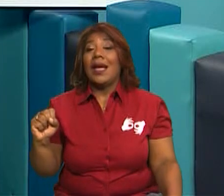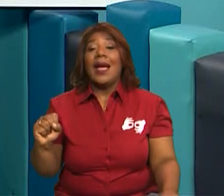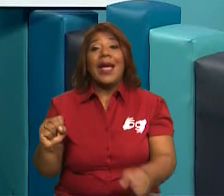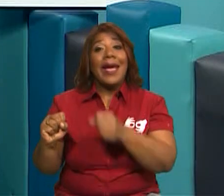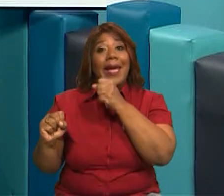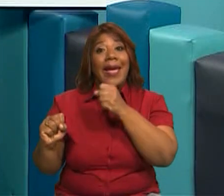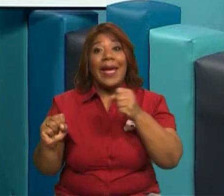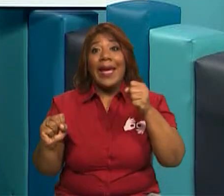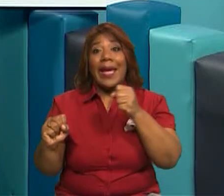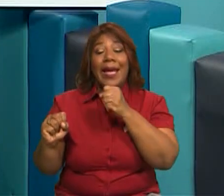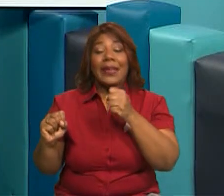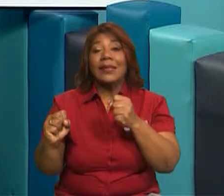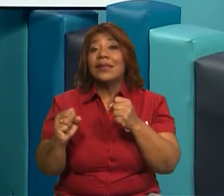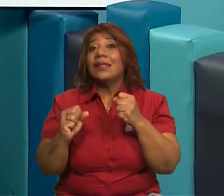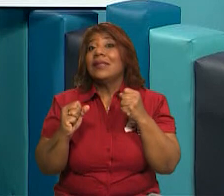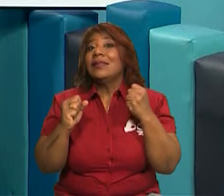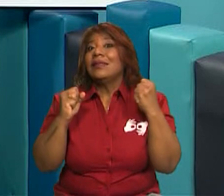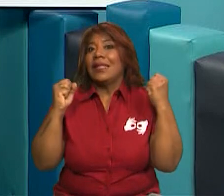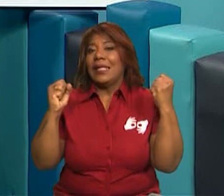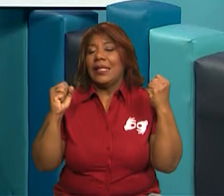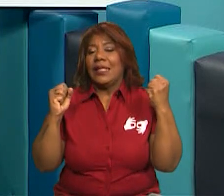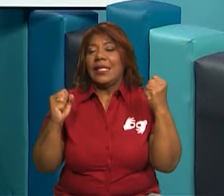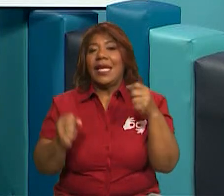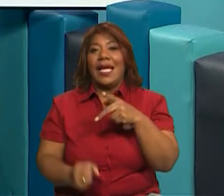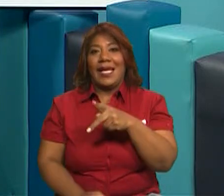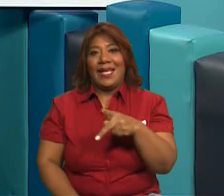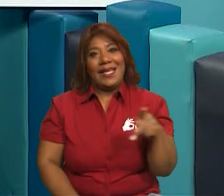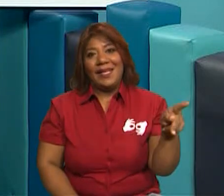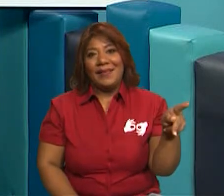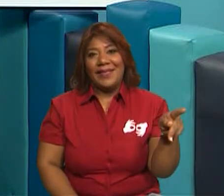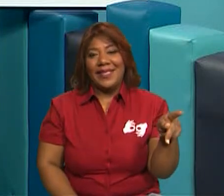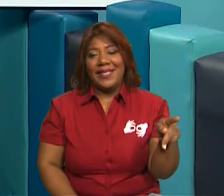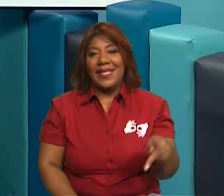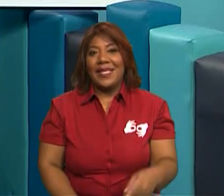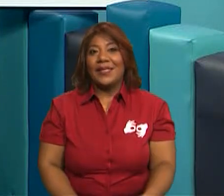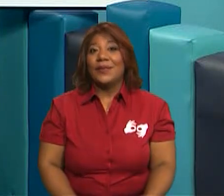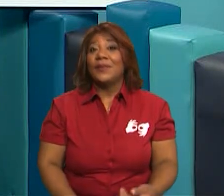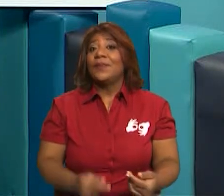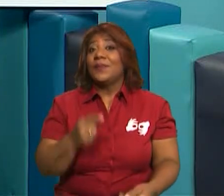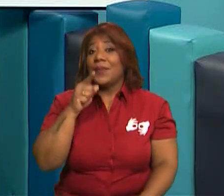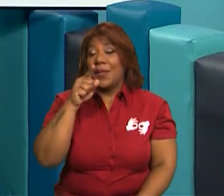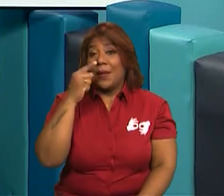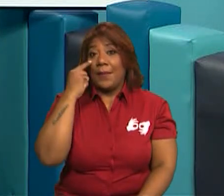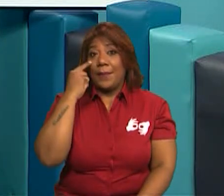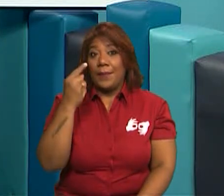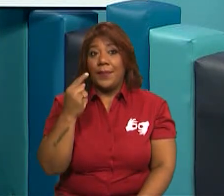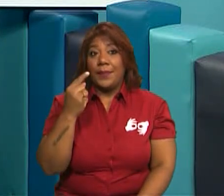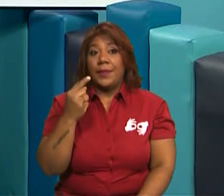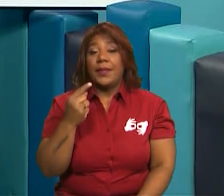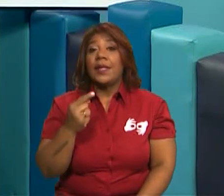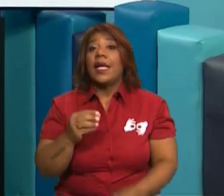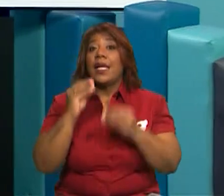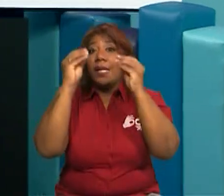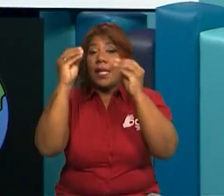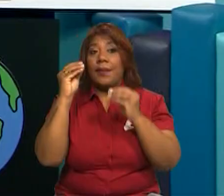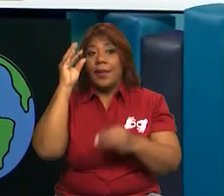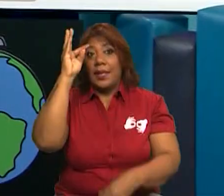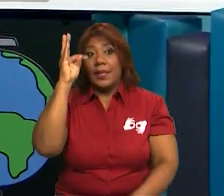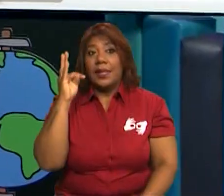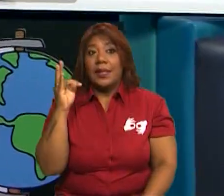energía. Muy bien, chicos. Entonces, en base a esto, vamos a ver aquí